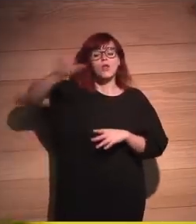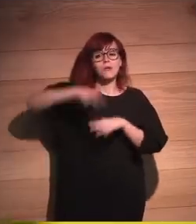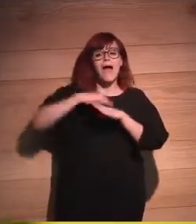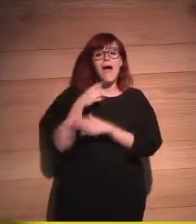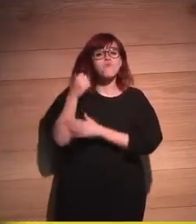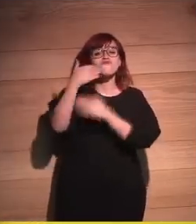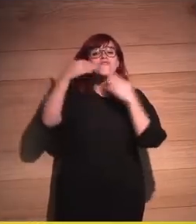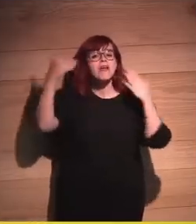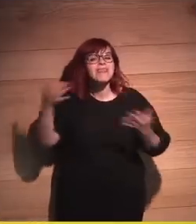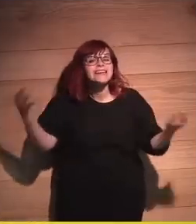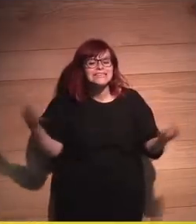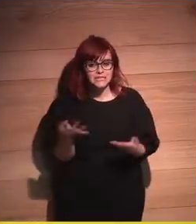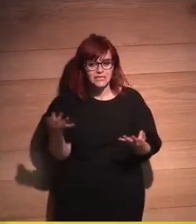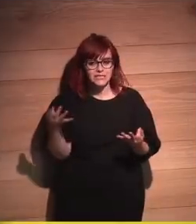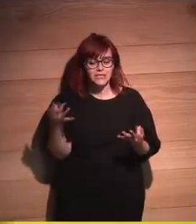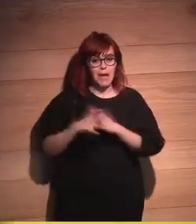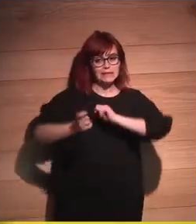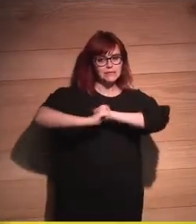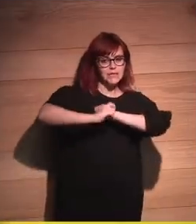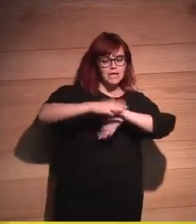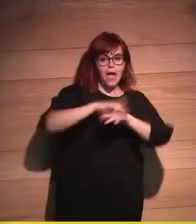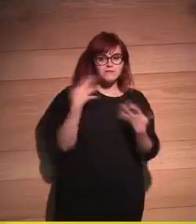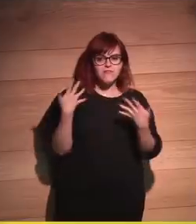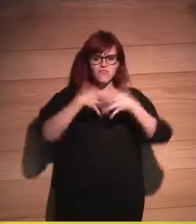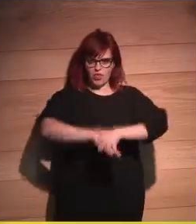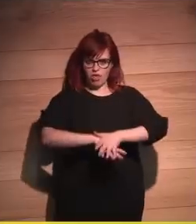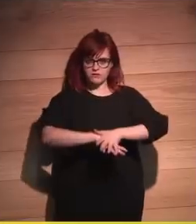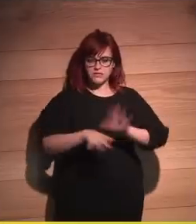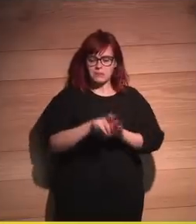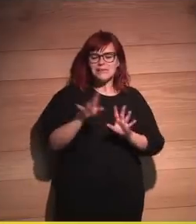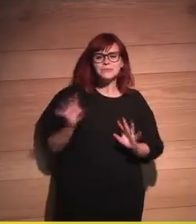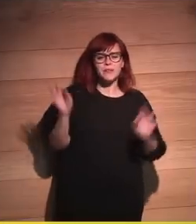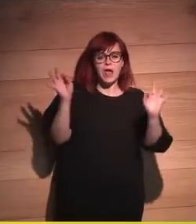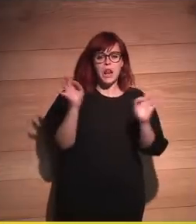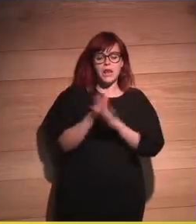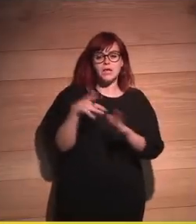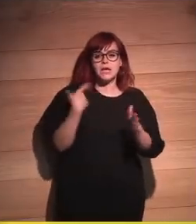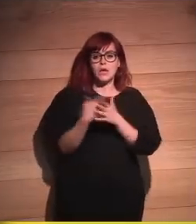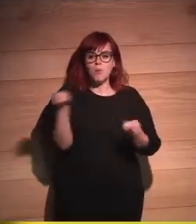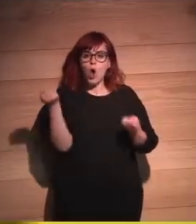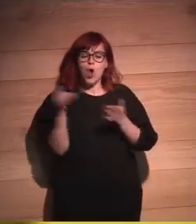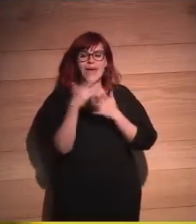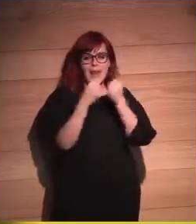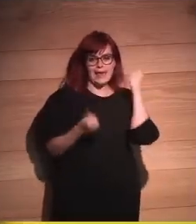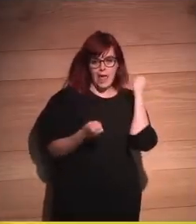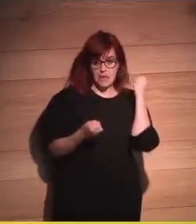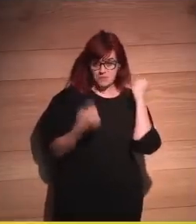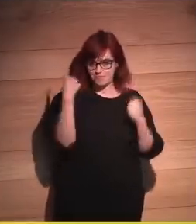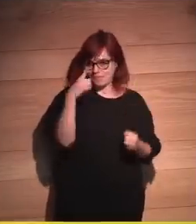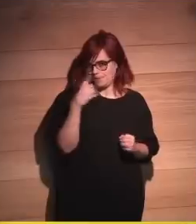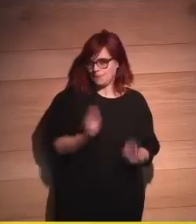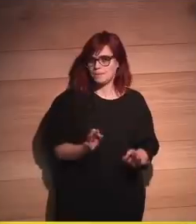Se apoya en las estrategias híbridas y se apoya muy especialmente en el manejo de la energía. Bien,